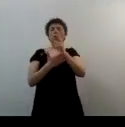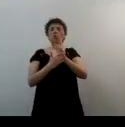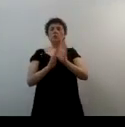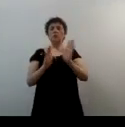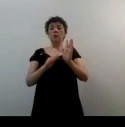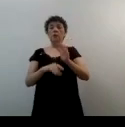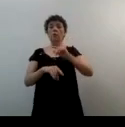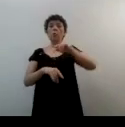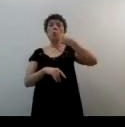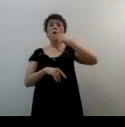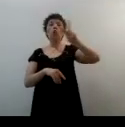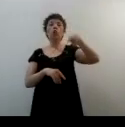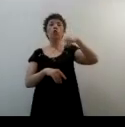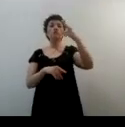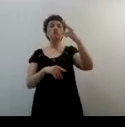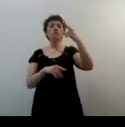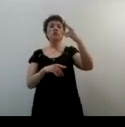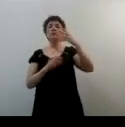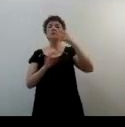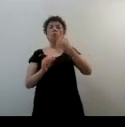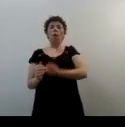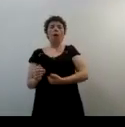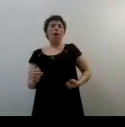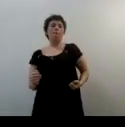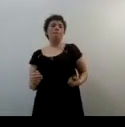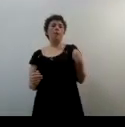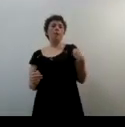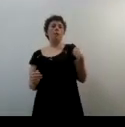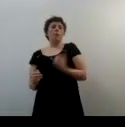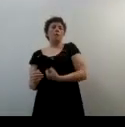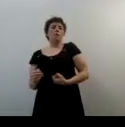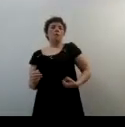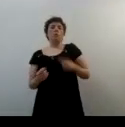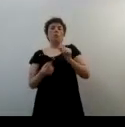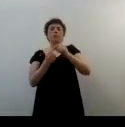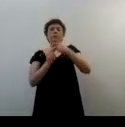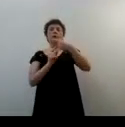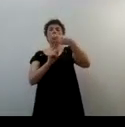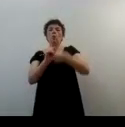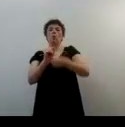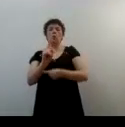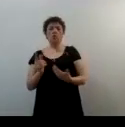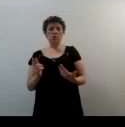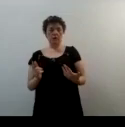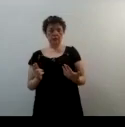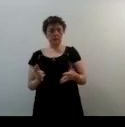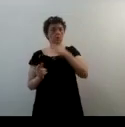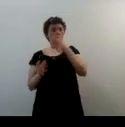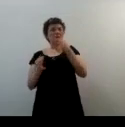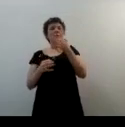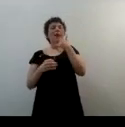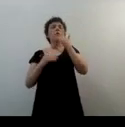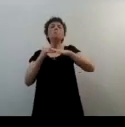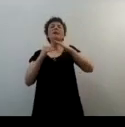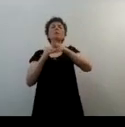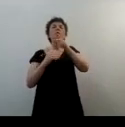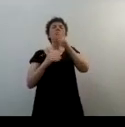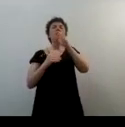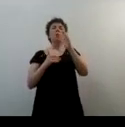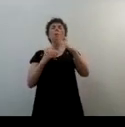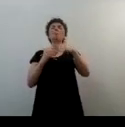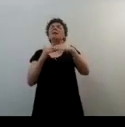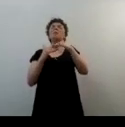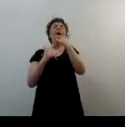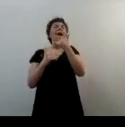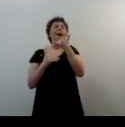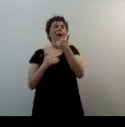horas, obviamente, voy a tener hambre, porque voy a tener una bajada de glucosa. Entonces, por eso siempre introducir un mínimo de carbohidrato. Porque es muy habitual que